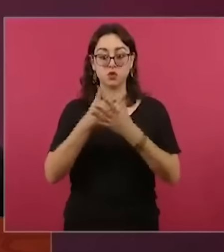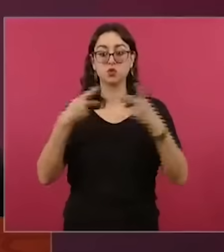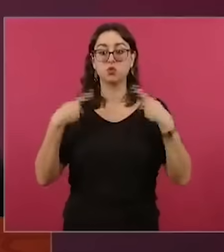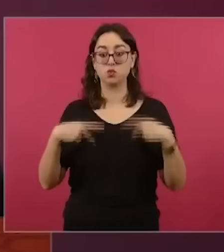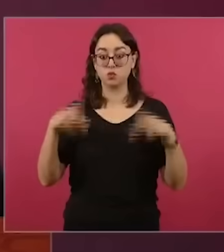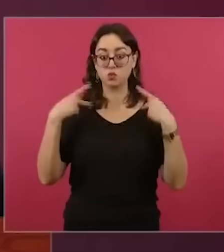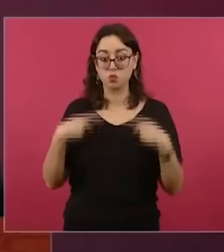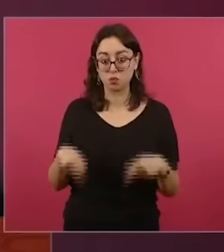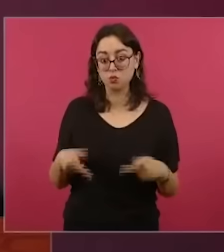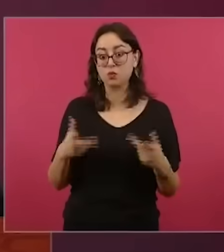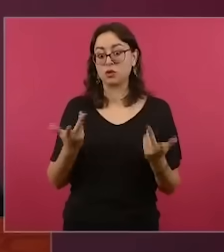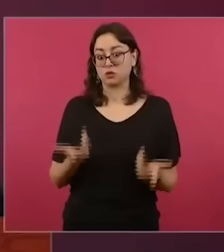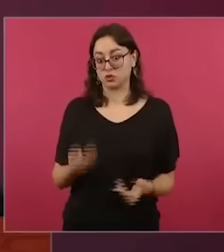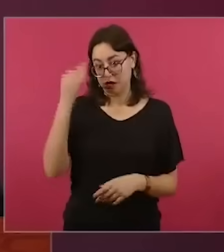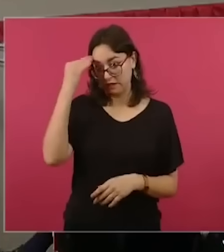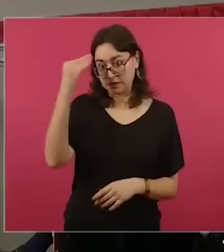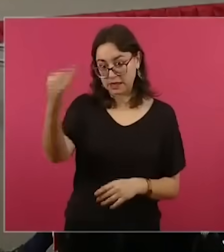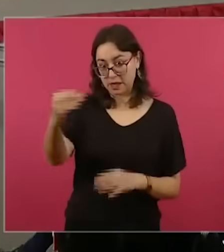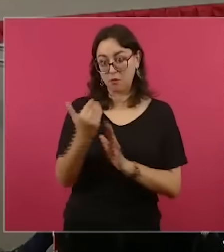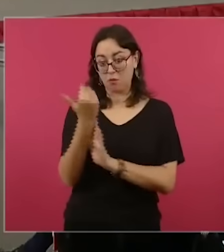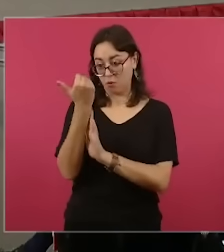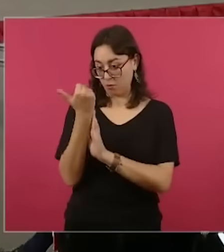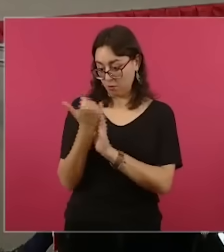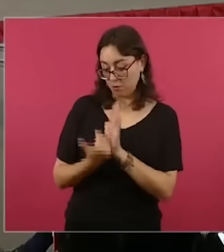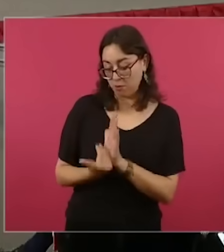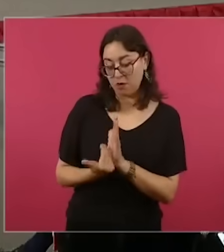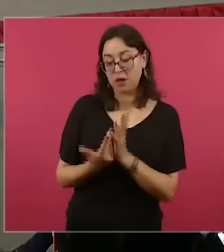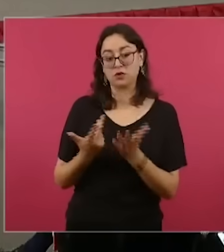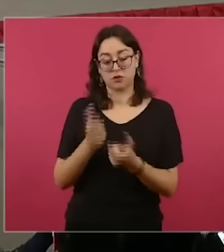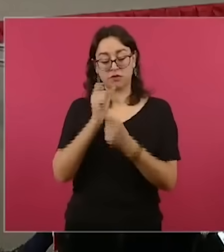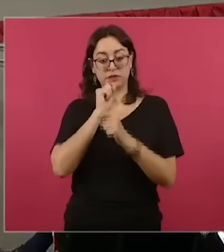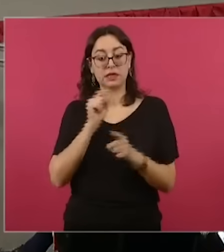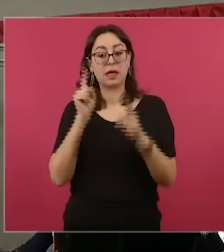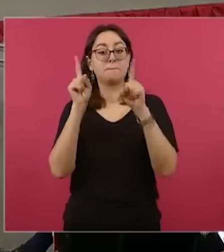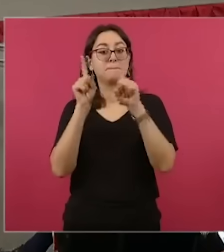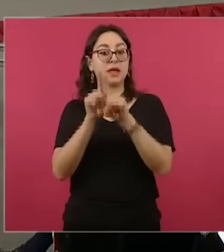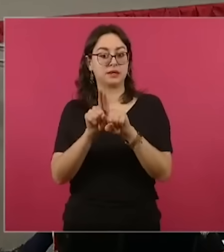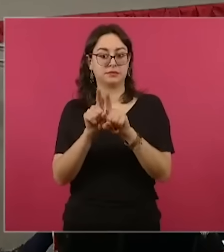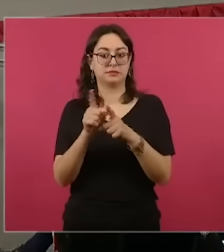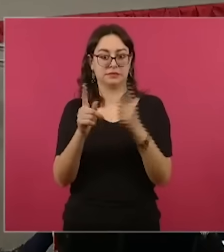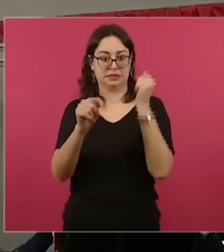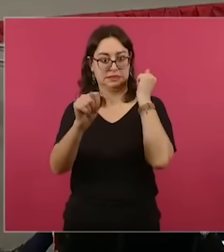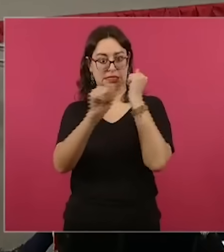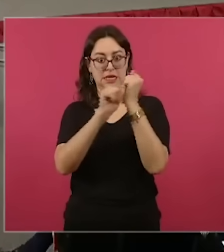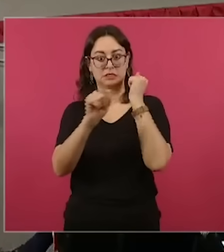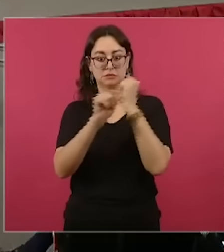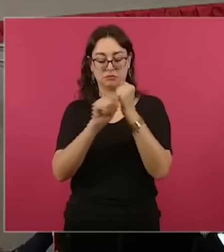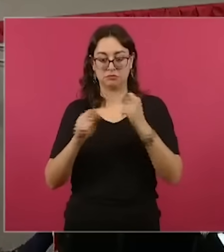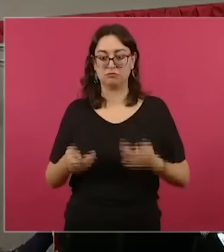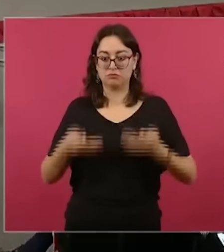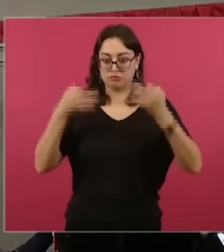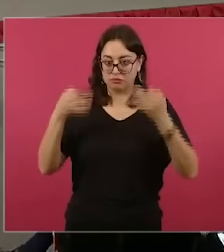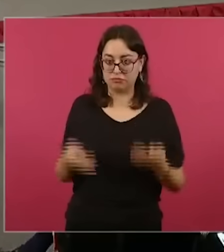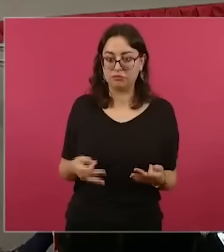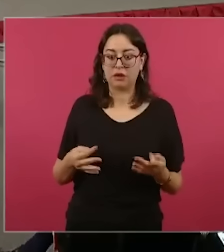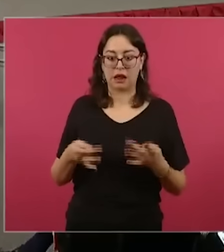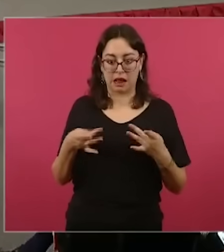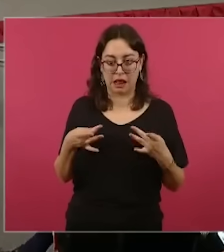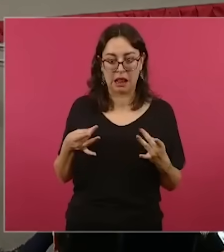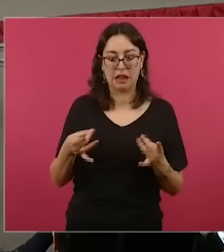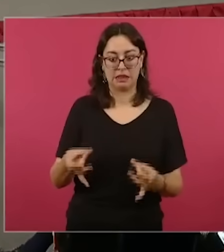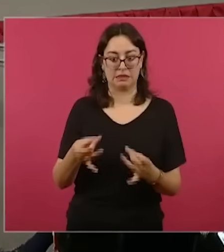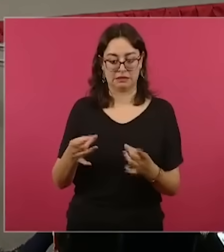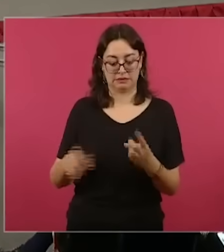no solamente reducir tiempo, como comentaba aquí nuestro gobernador, sino también que sea un transporte de calidad y de eficacia.